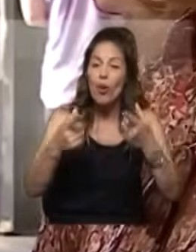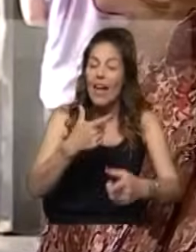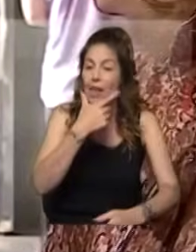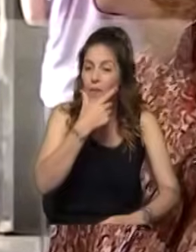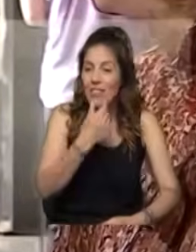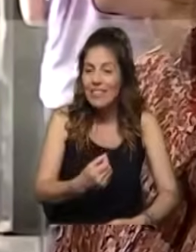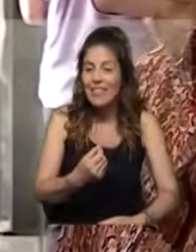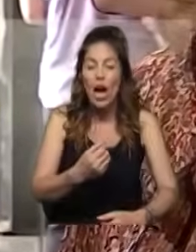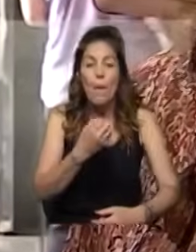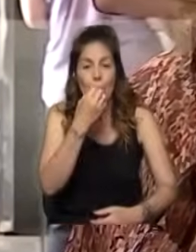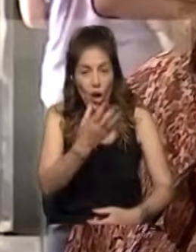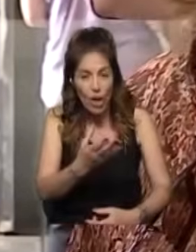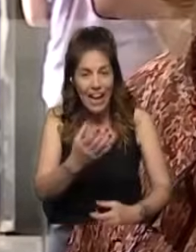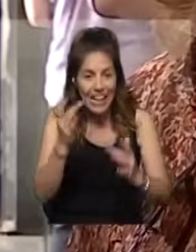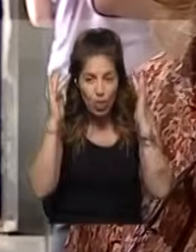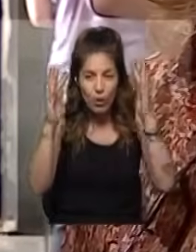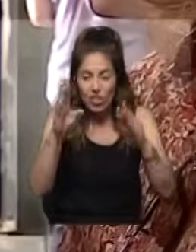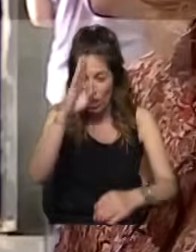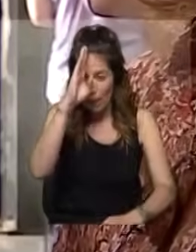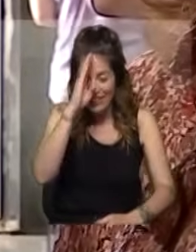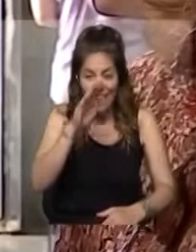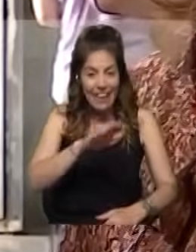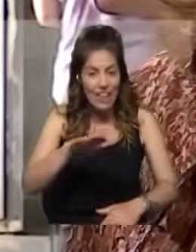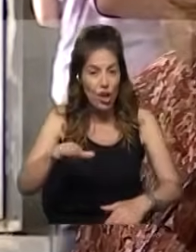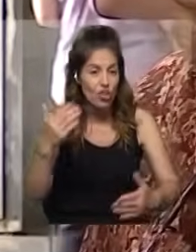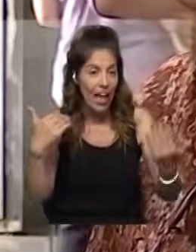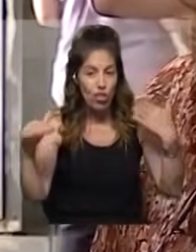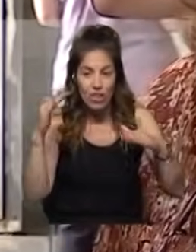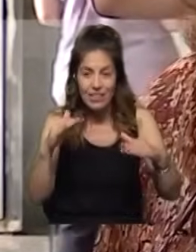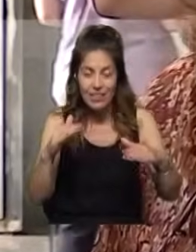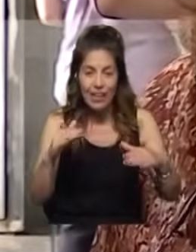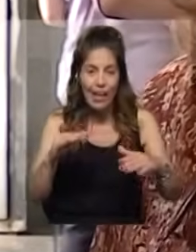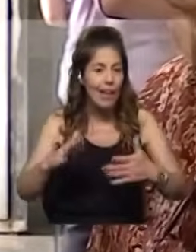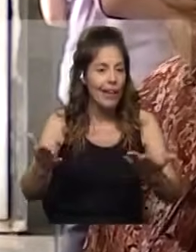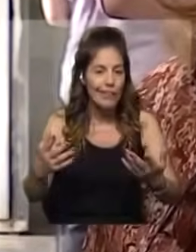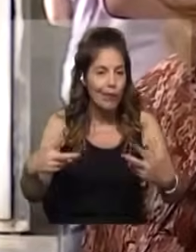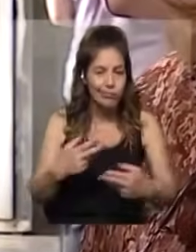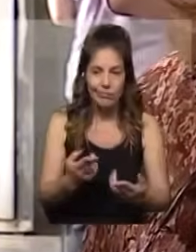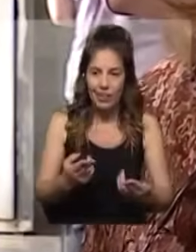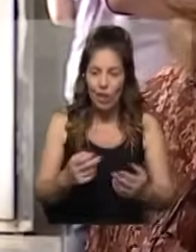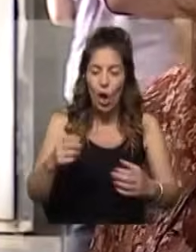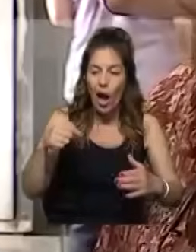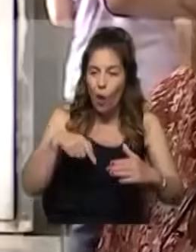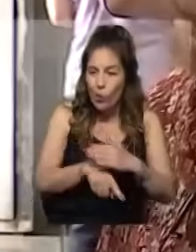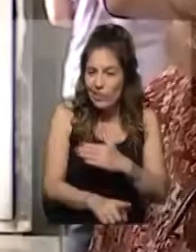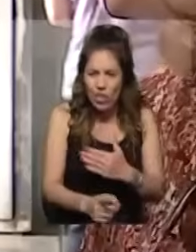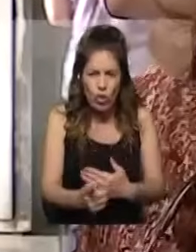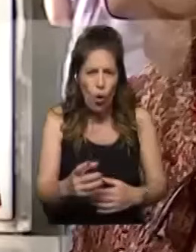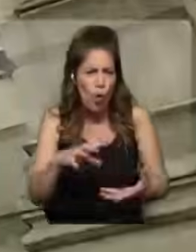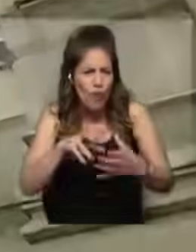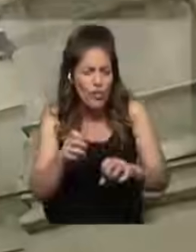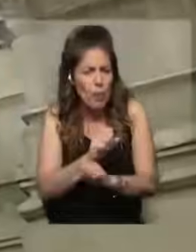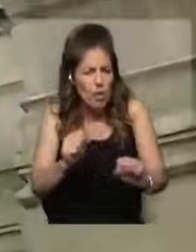condiciones de Educación y aprendizaje de los gurices y de los docentes en realidad la están obturando y agudizando un conflicto que pua haberse resuelto de la